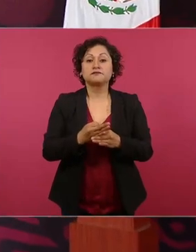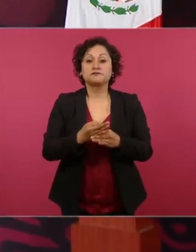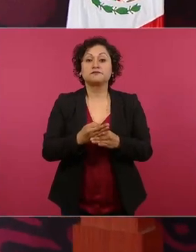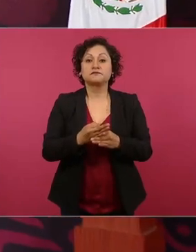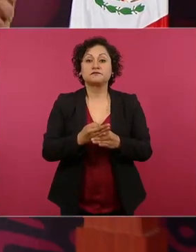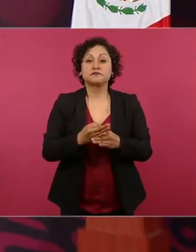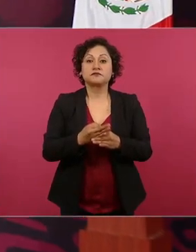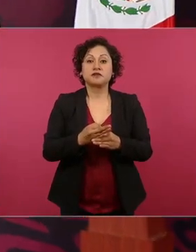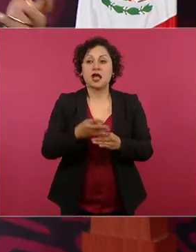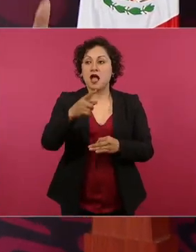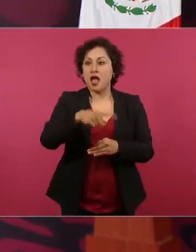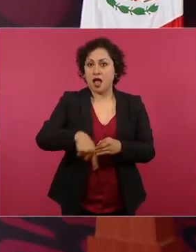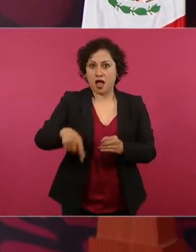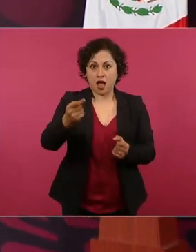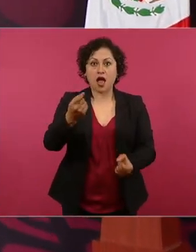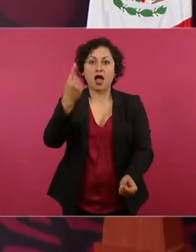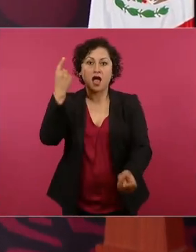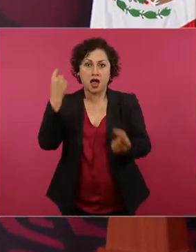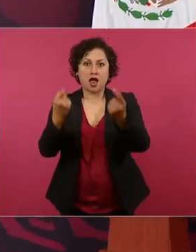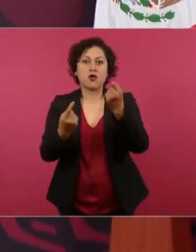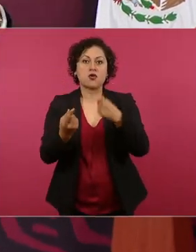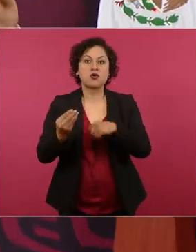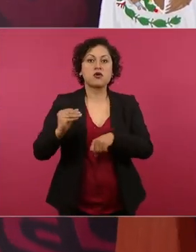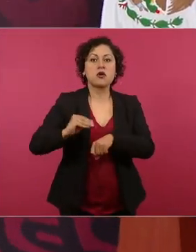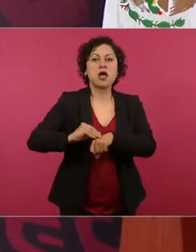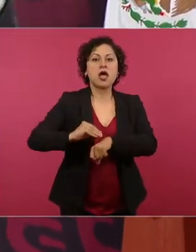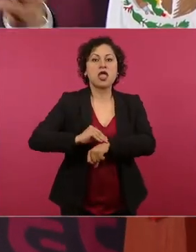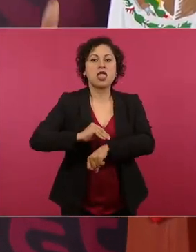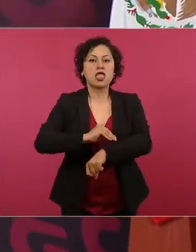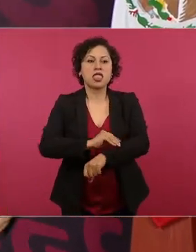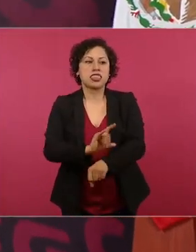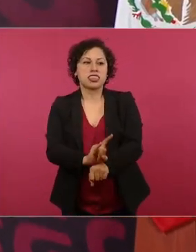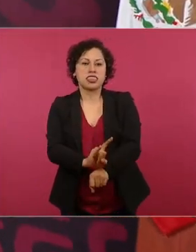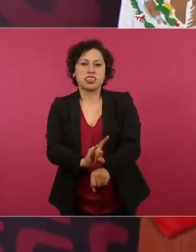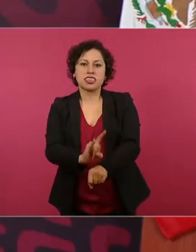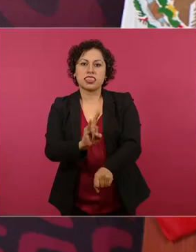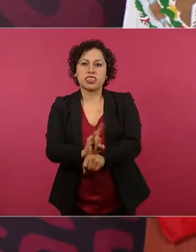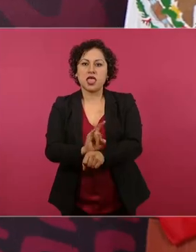hacer montajes, que están de moda los montajes,